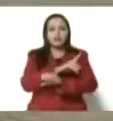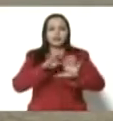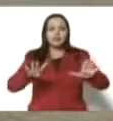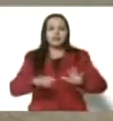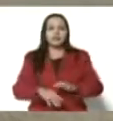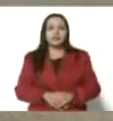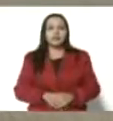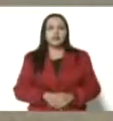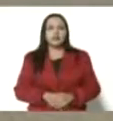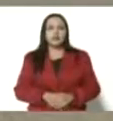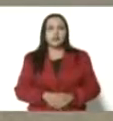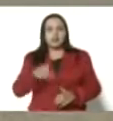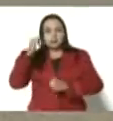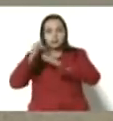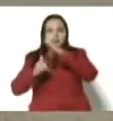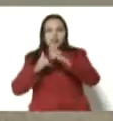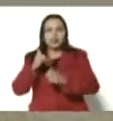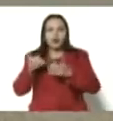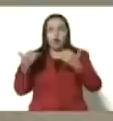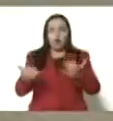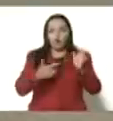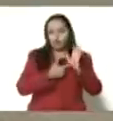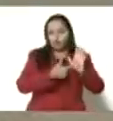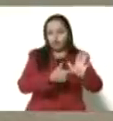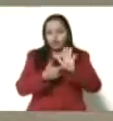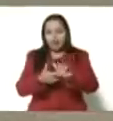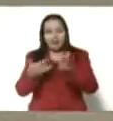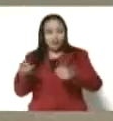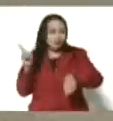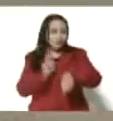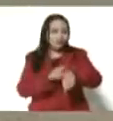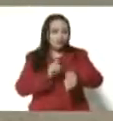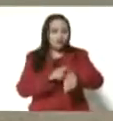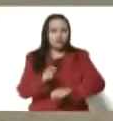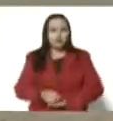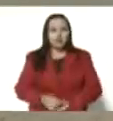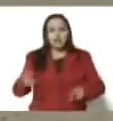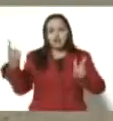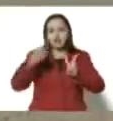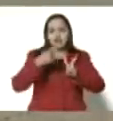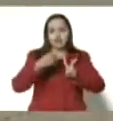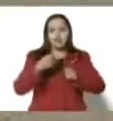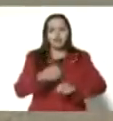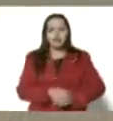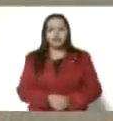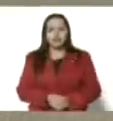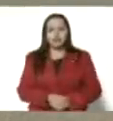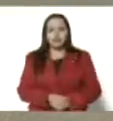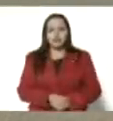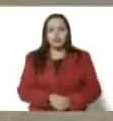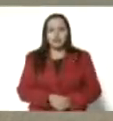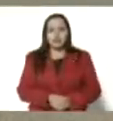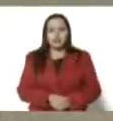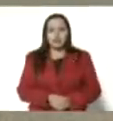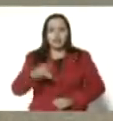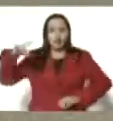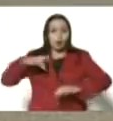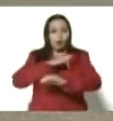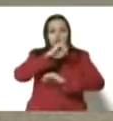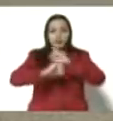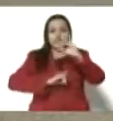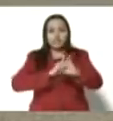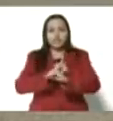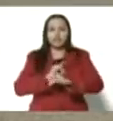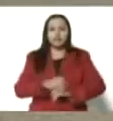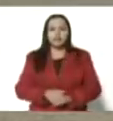COVID-19. Imágenes en vivo y directo que transmitimos a esta hora desde Venezolana de Televisión, desde el Aeropuerto Internacional de